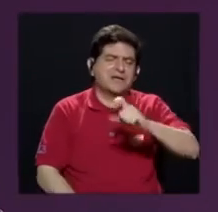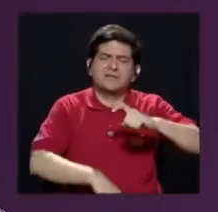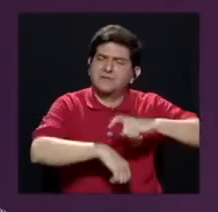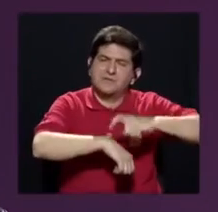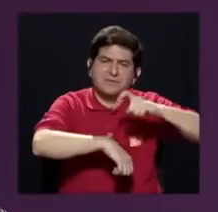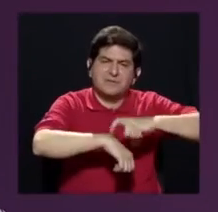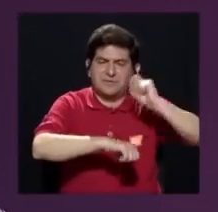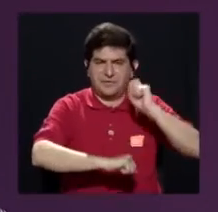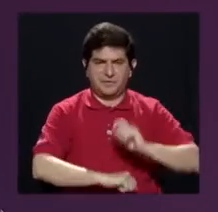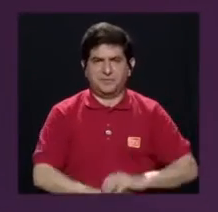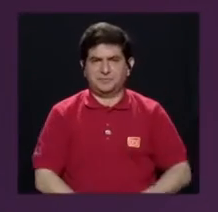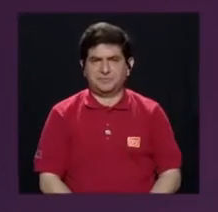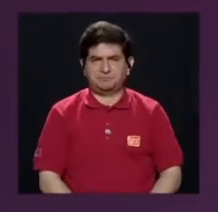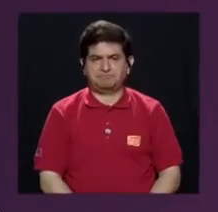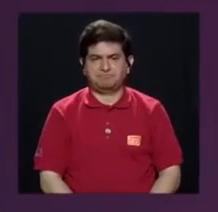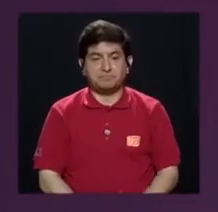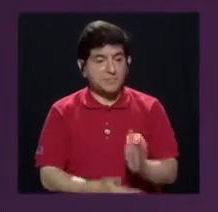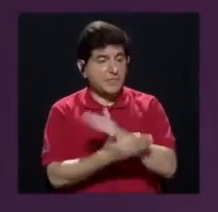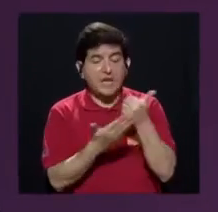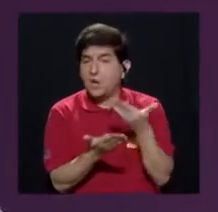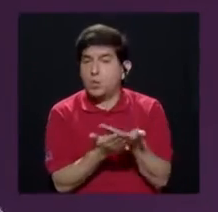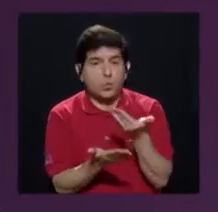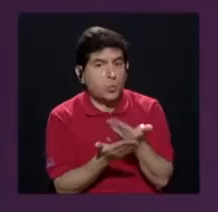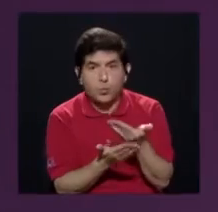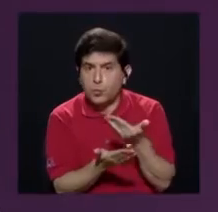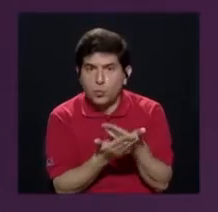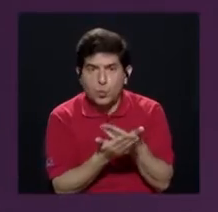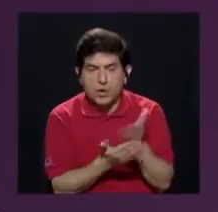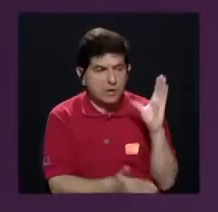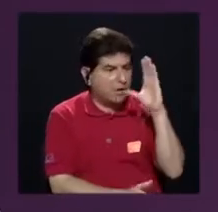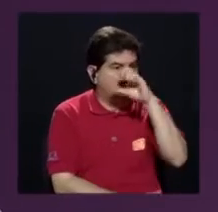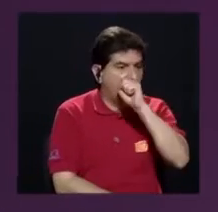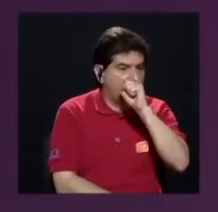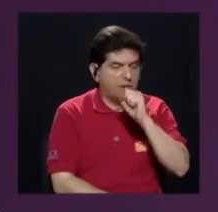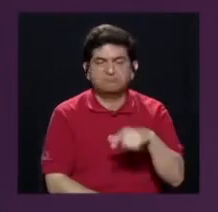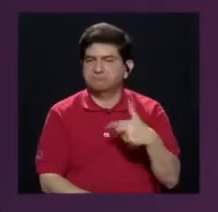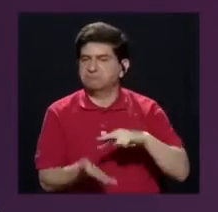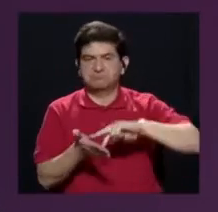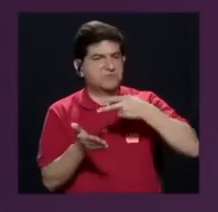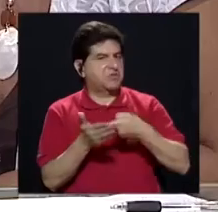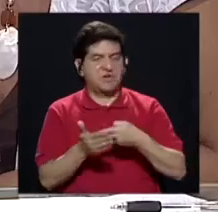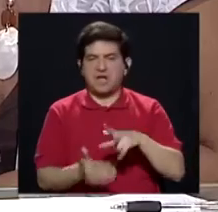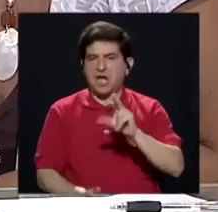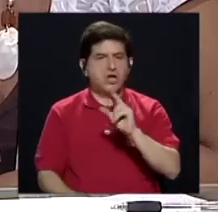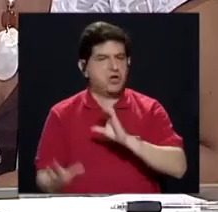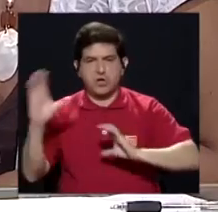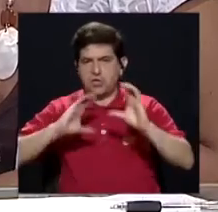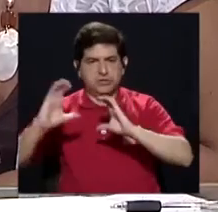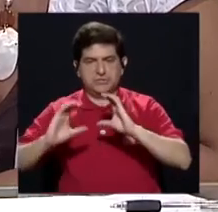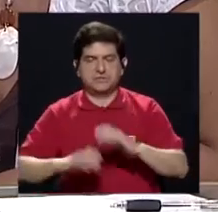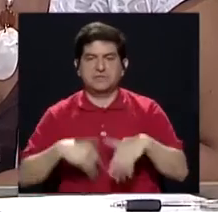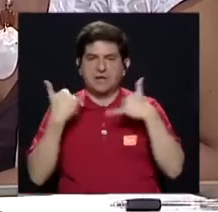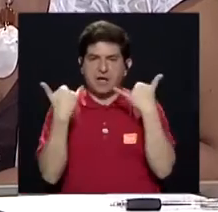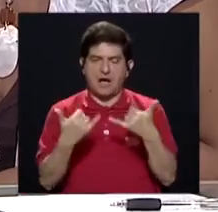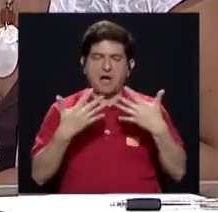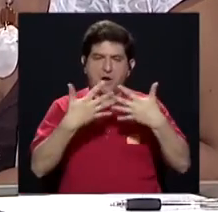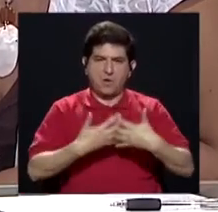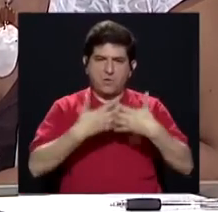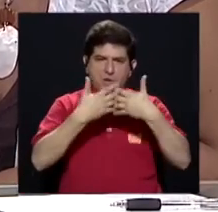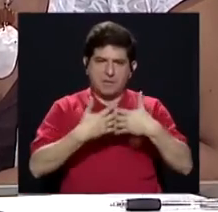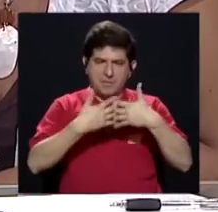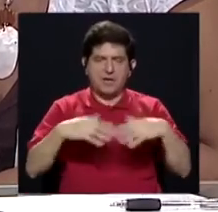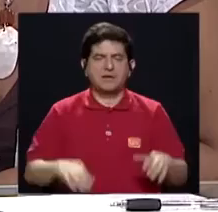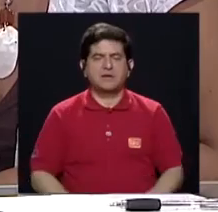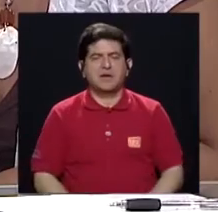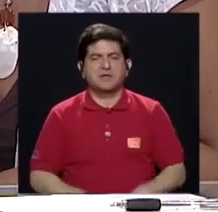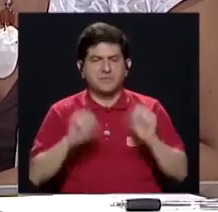así, si algo no se comprobaba, si no era evidente, pues no era científico, ¿no? Claro. Ahora, como hay máquinas ya más